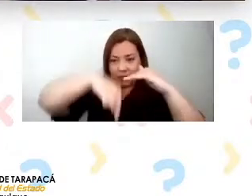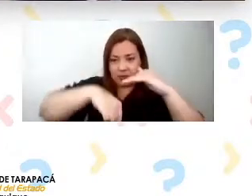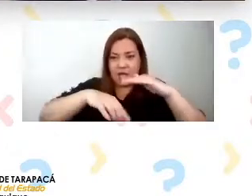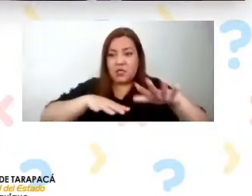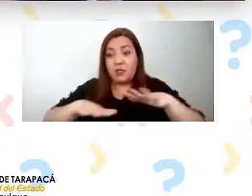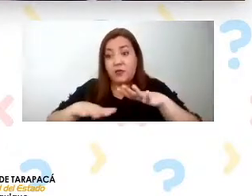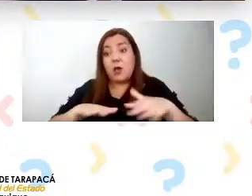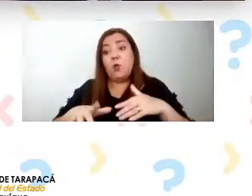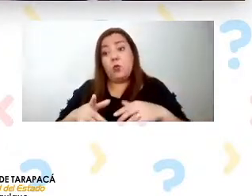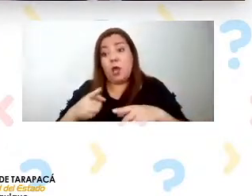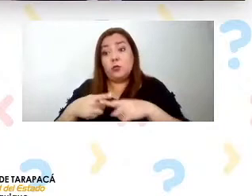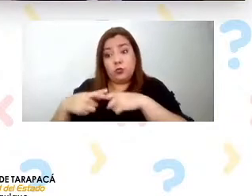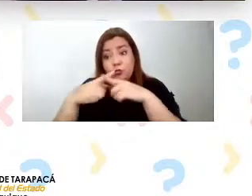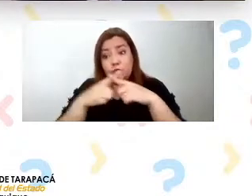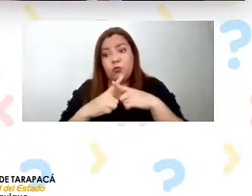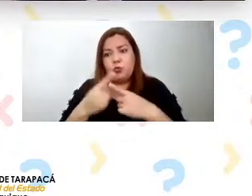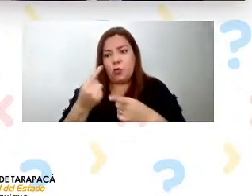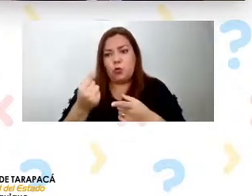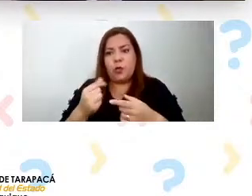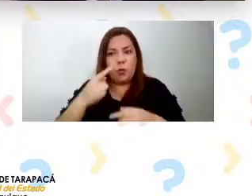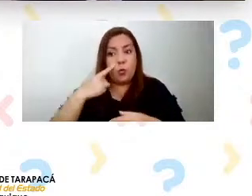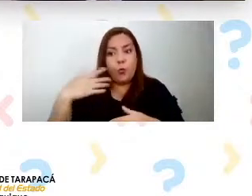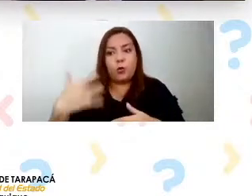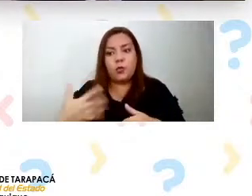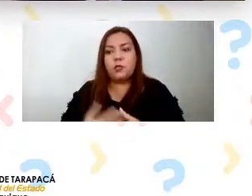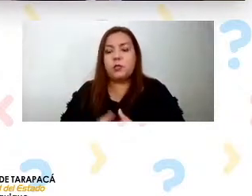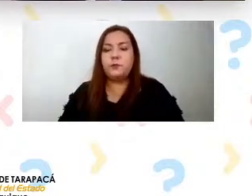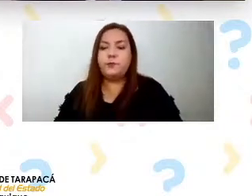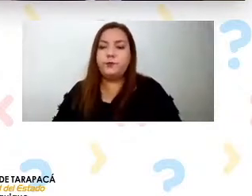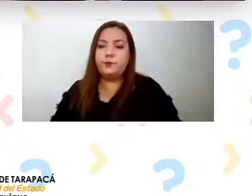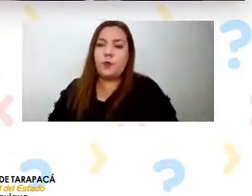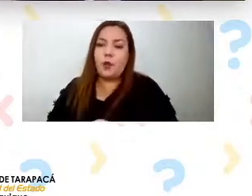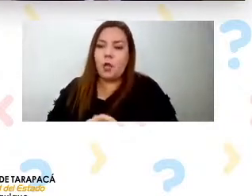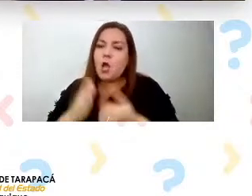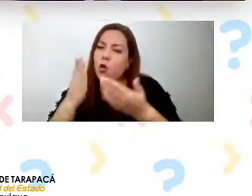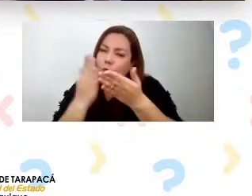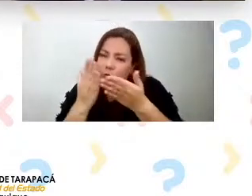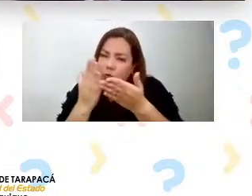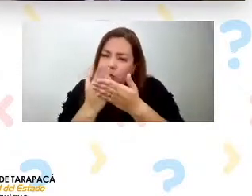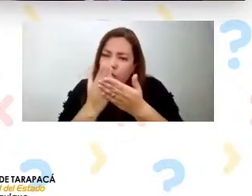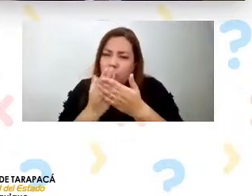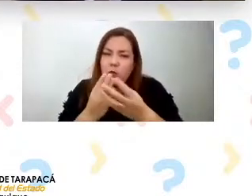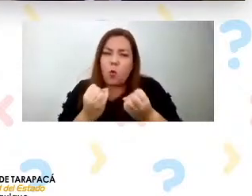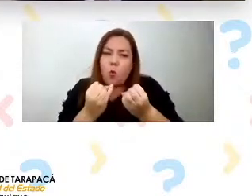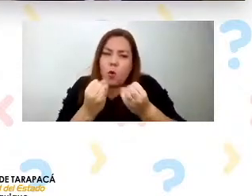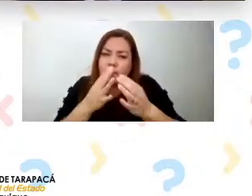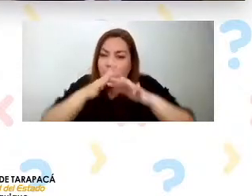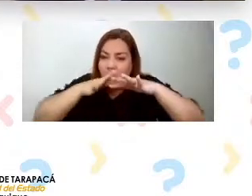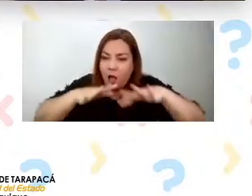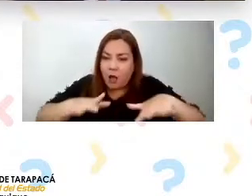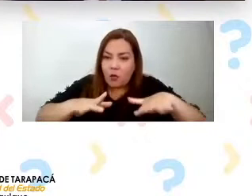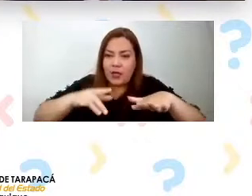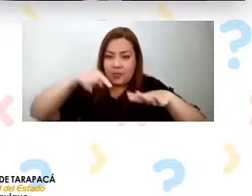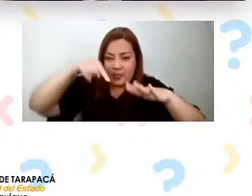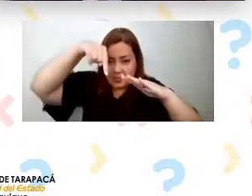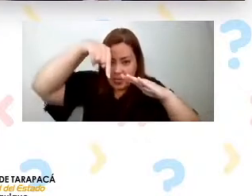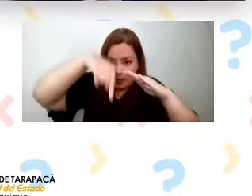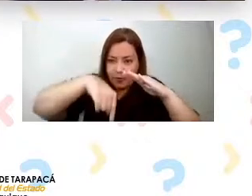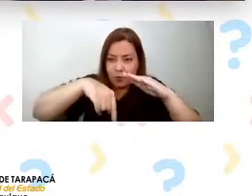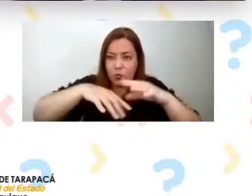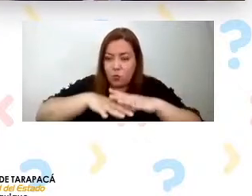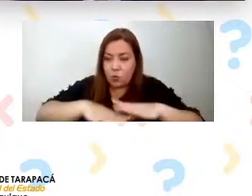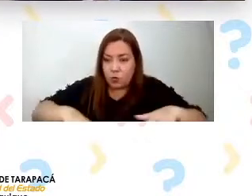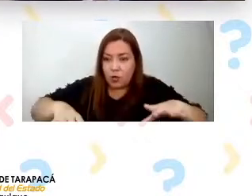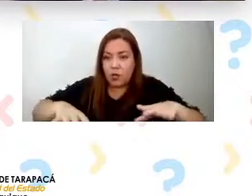socioeconómica también importante. Los estudios de las cantidades de aguas que están en esta gran cuenca Lo hizo